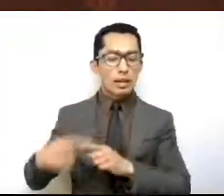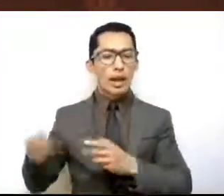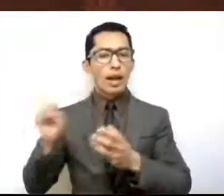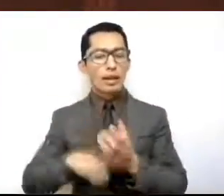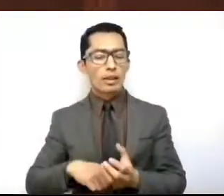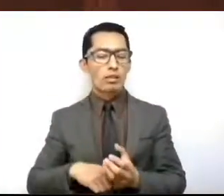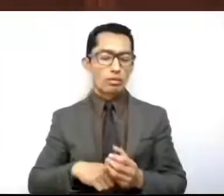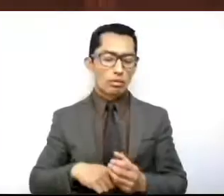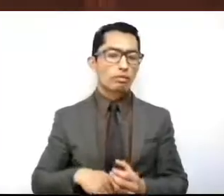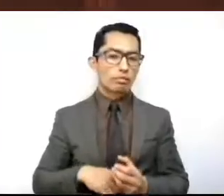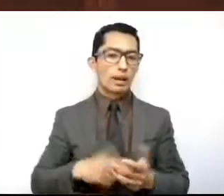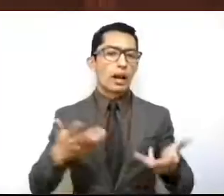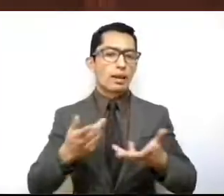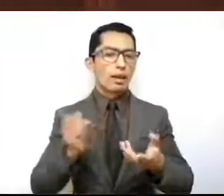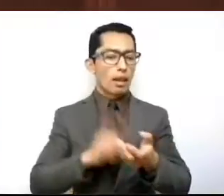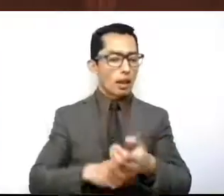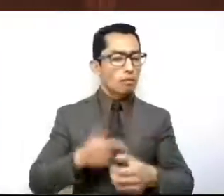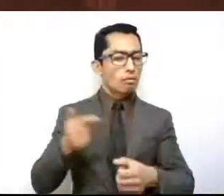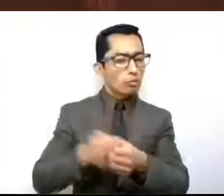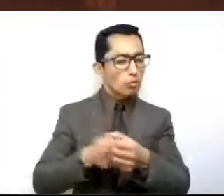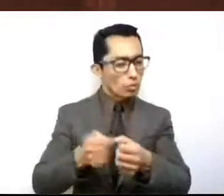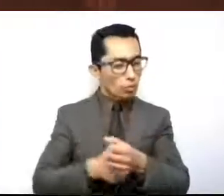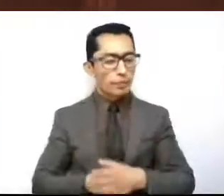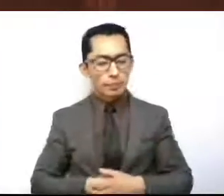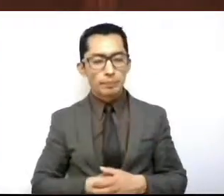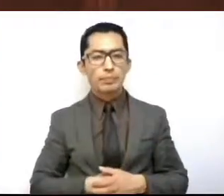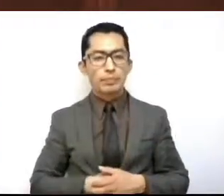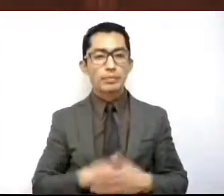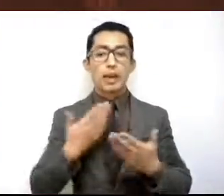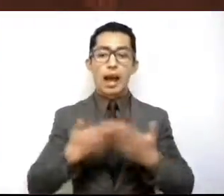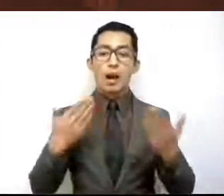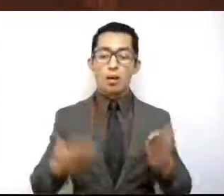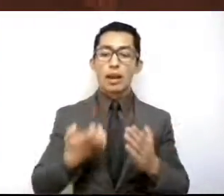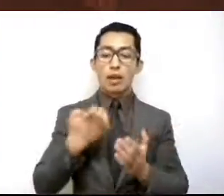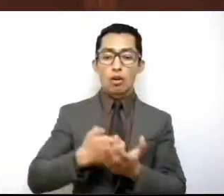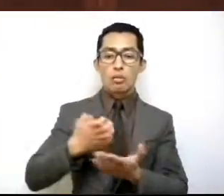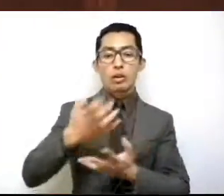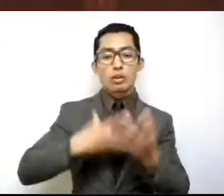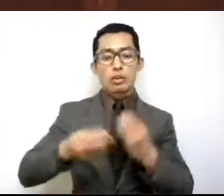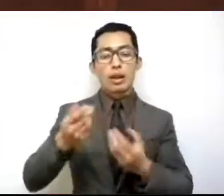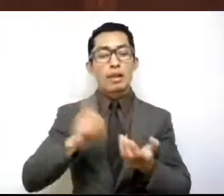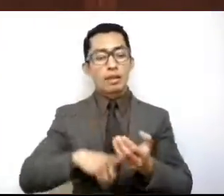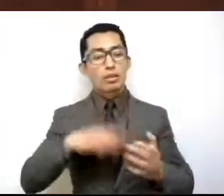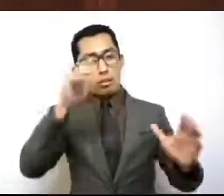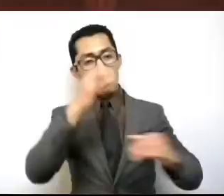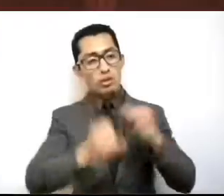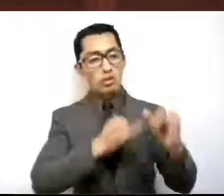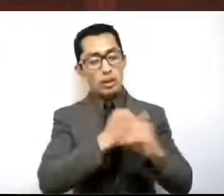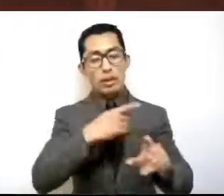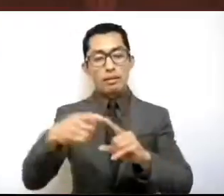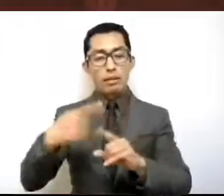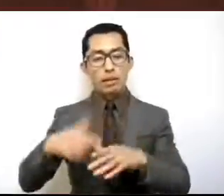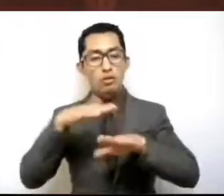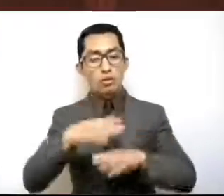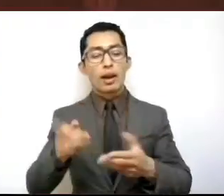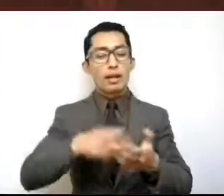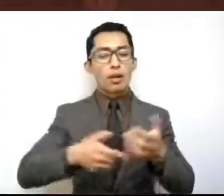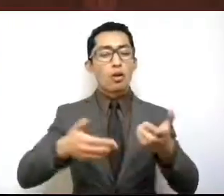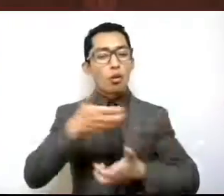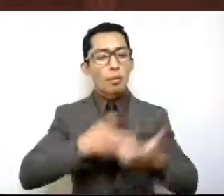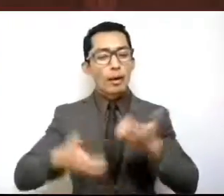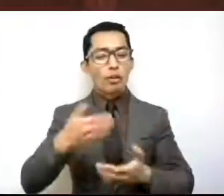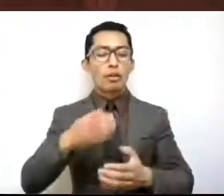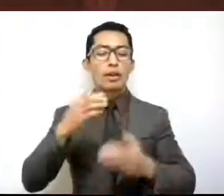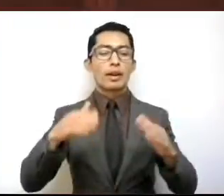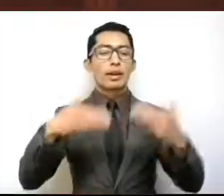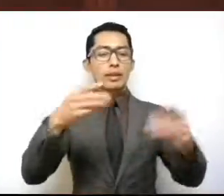derecho. Ante los nuevos escenarios económicos que ofrecen los tratados internacionales en materia de comercio exterior, el